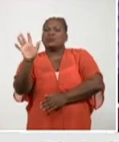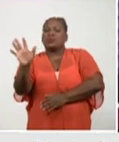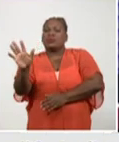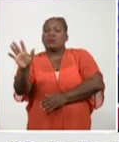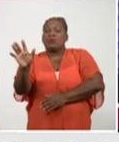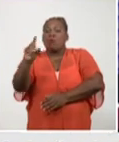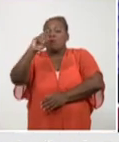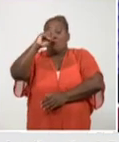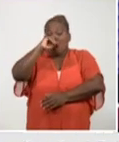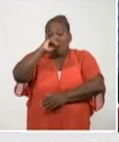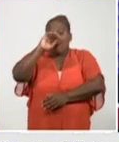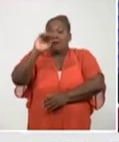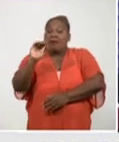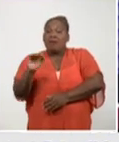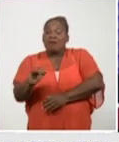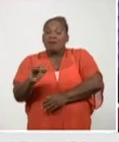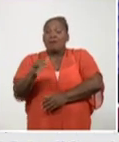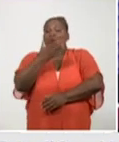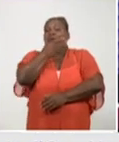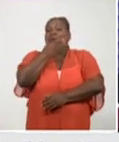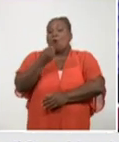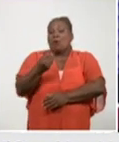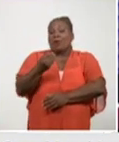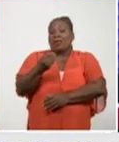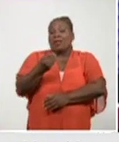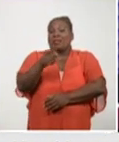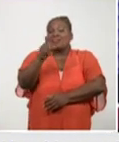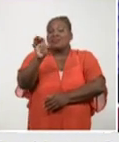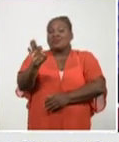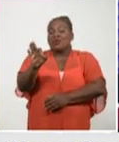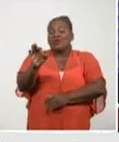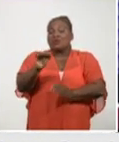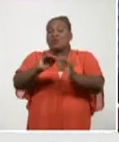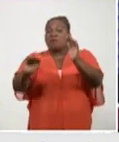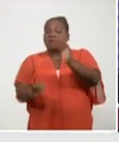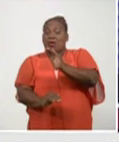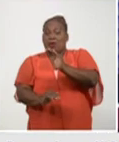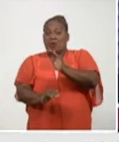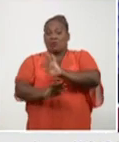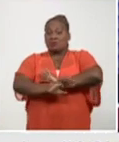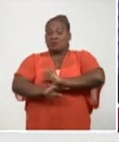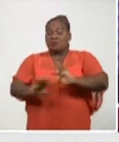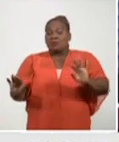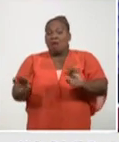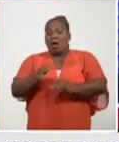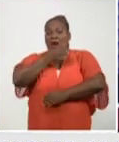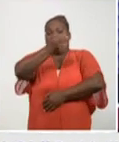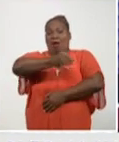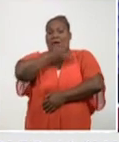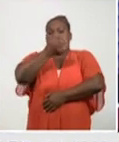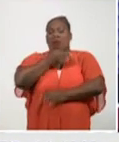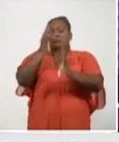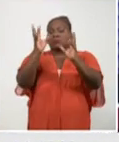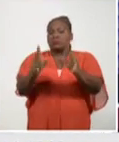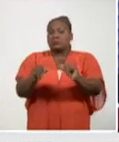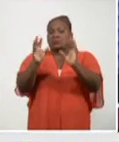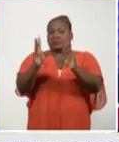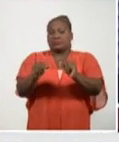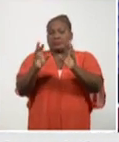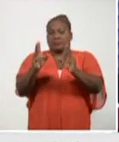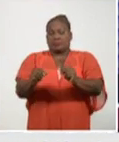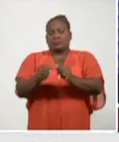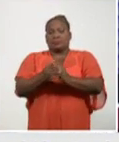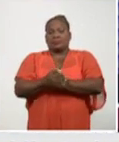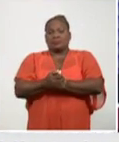niños jóvenes de 18 y menos años de edad, y ya un día dimos la cifra de lactantes que han